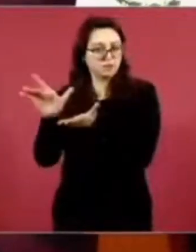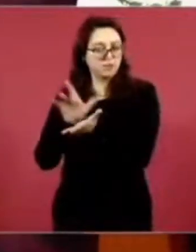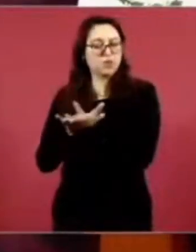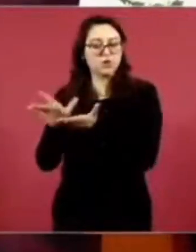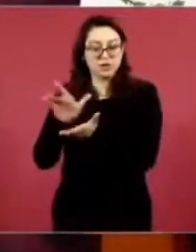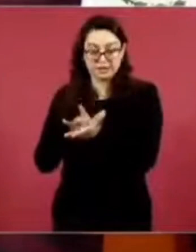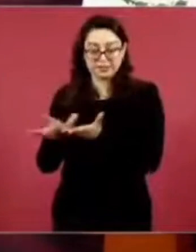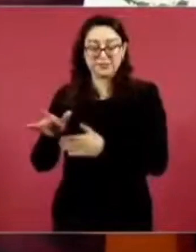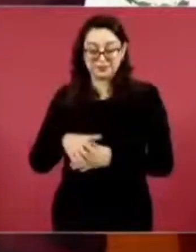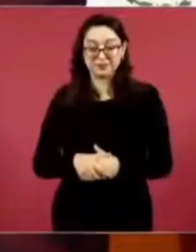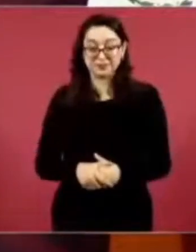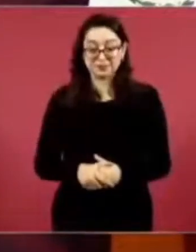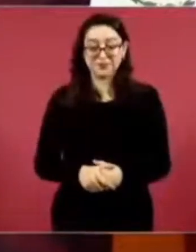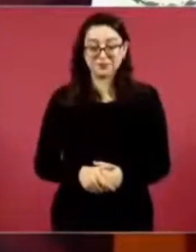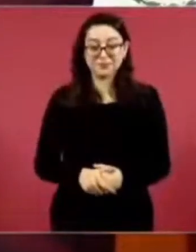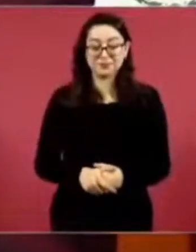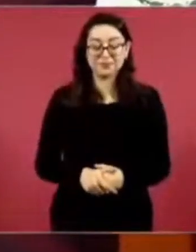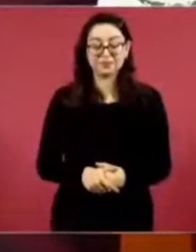sí